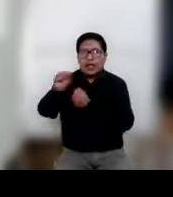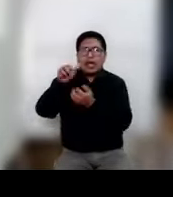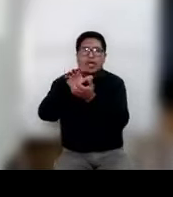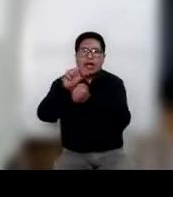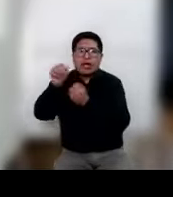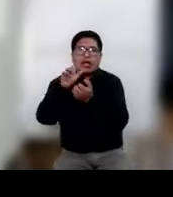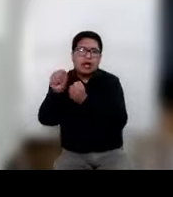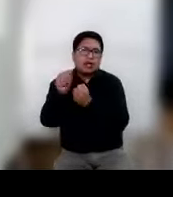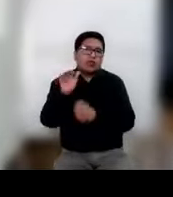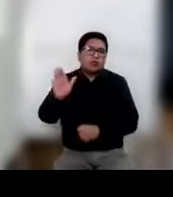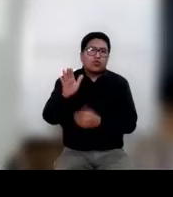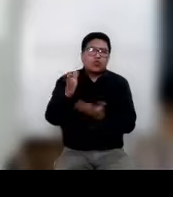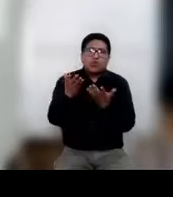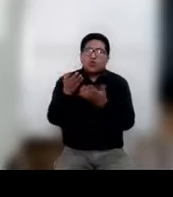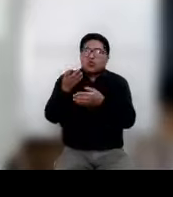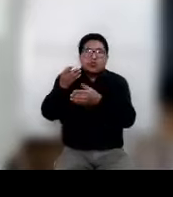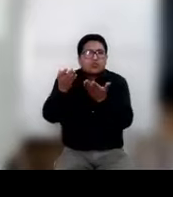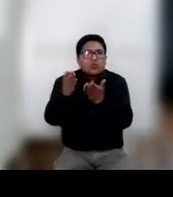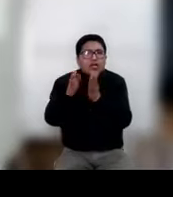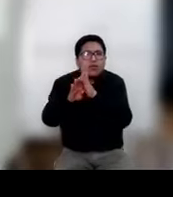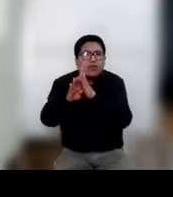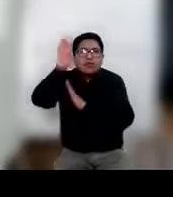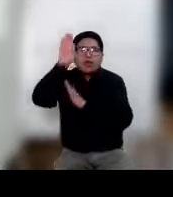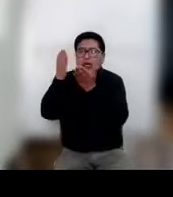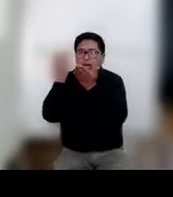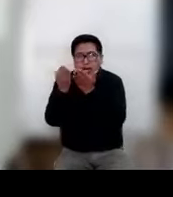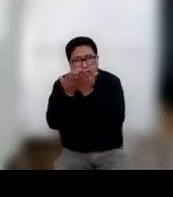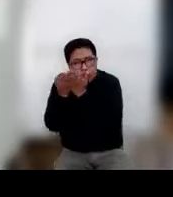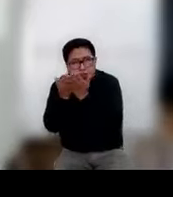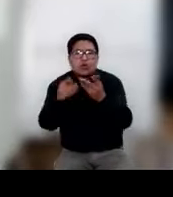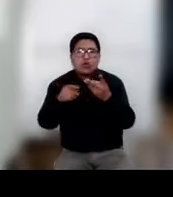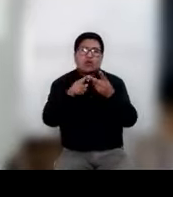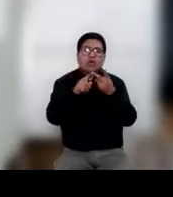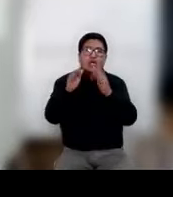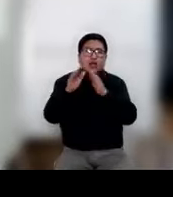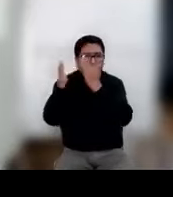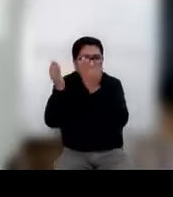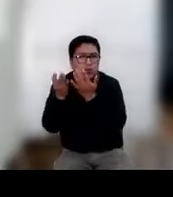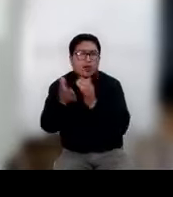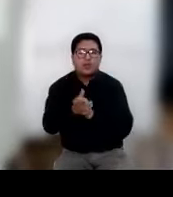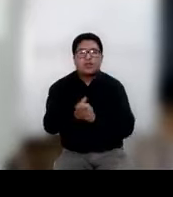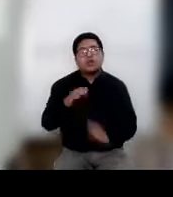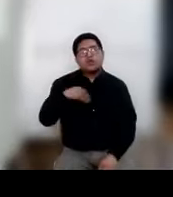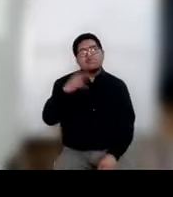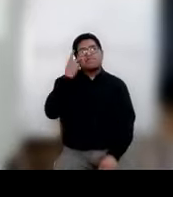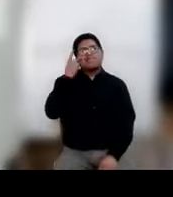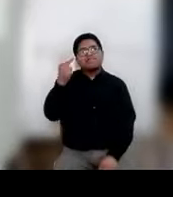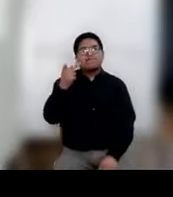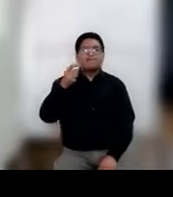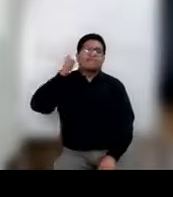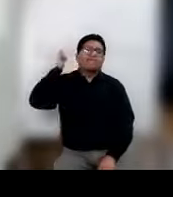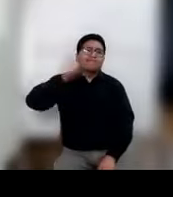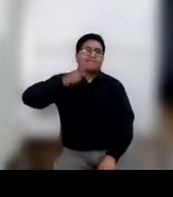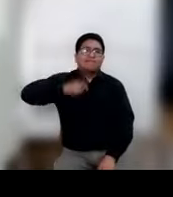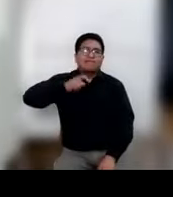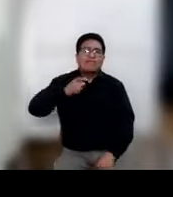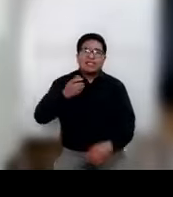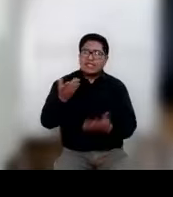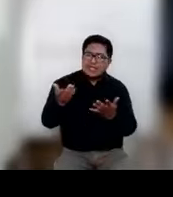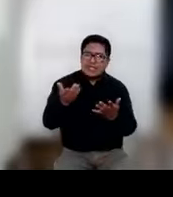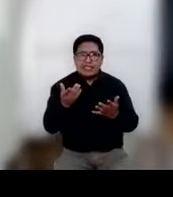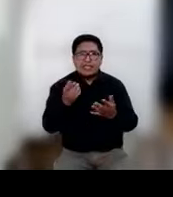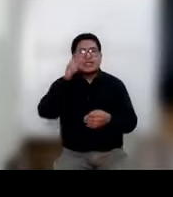formación influye en la relación en el colegio y hemos visto que había necesidad de que se hagan reforzamientos